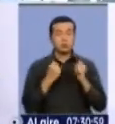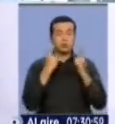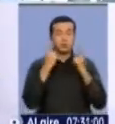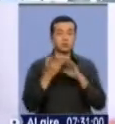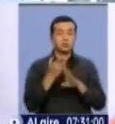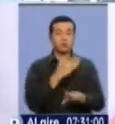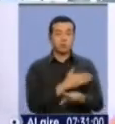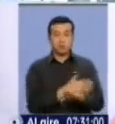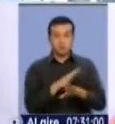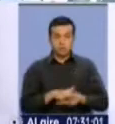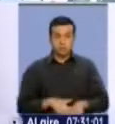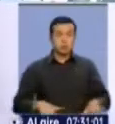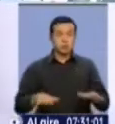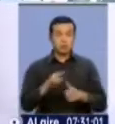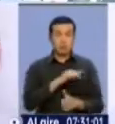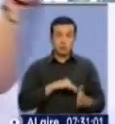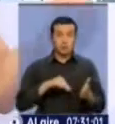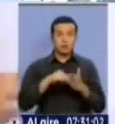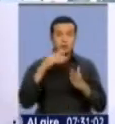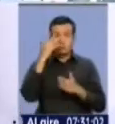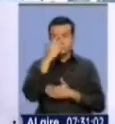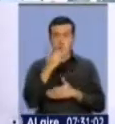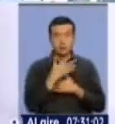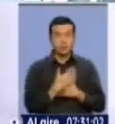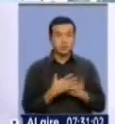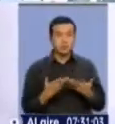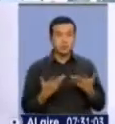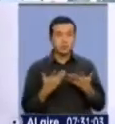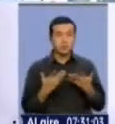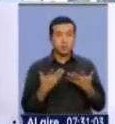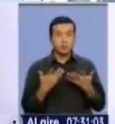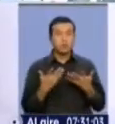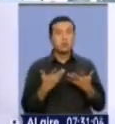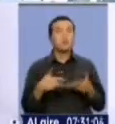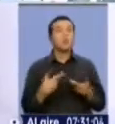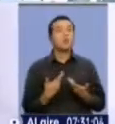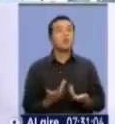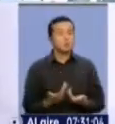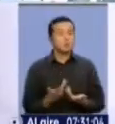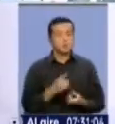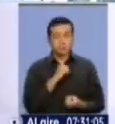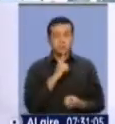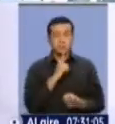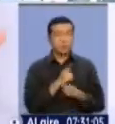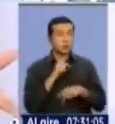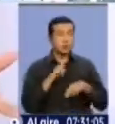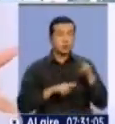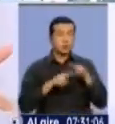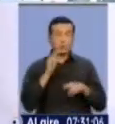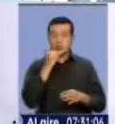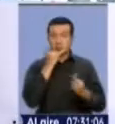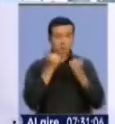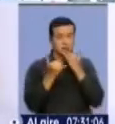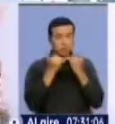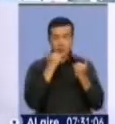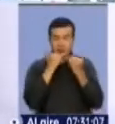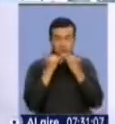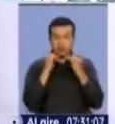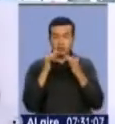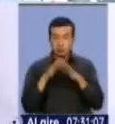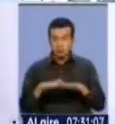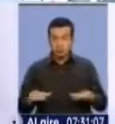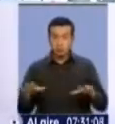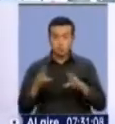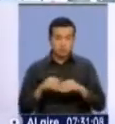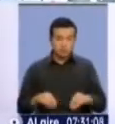pasado terremoto en manabí y esmeraldas en las zonas afectadas en la costa del país es que realmente las construcciones eran pésimas los asentamientos